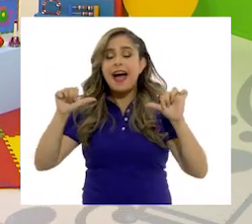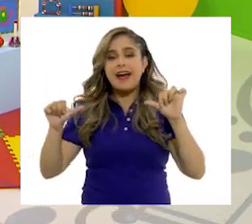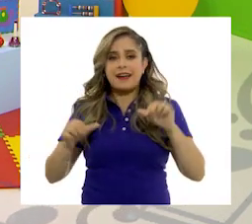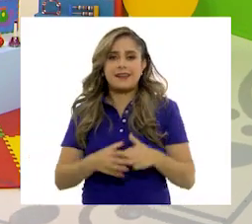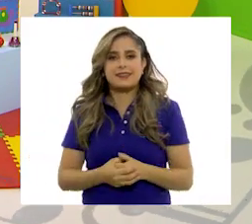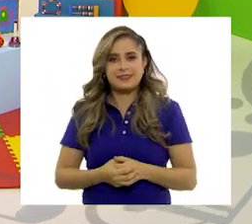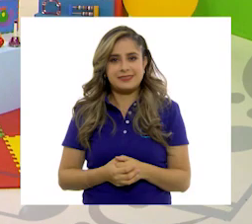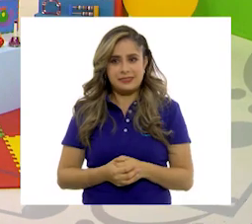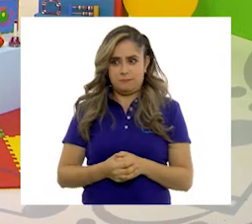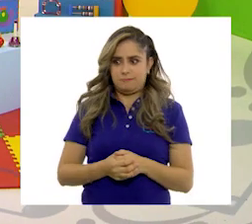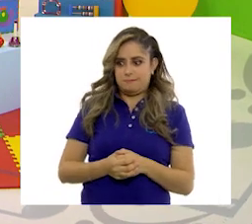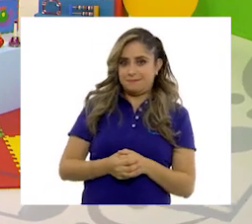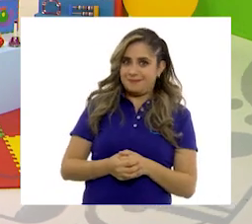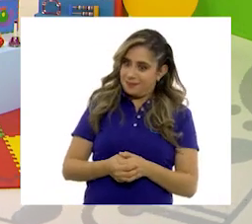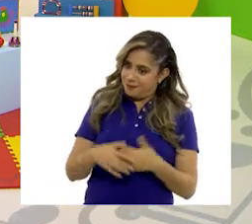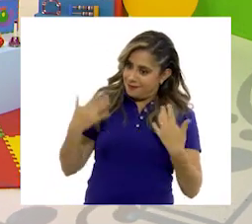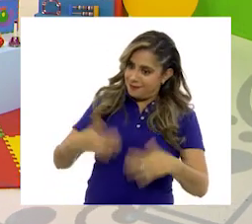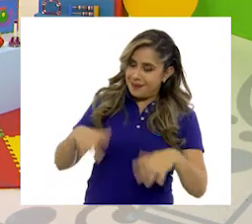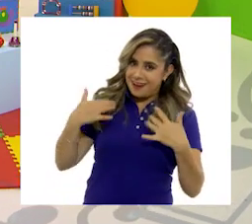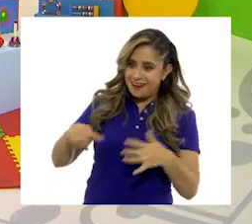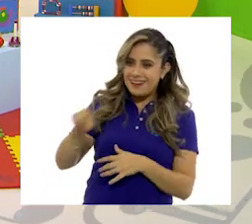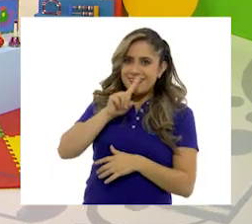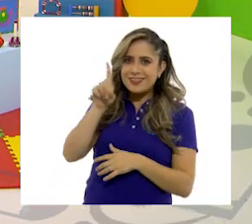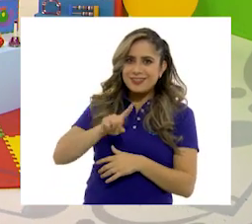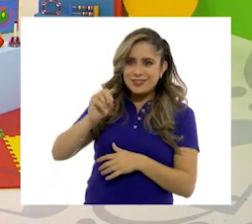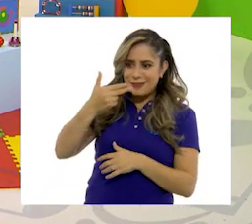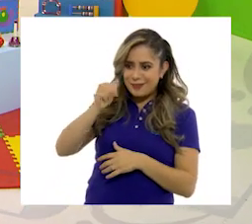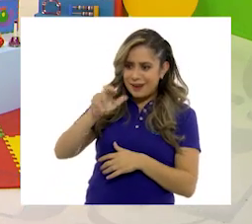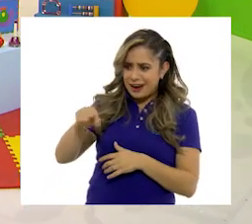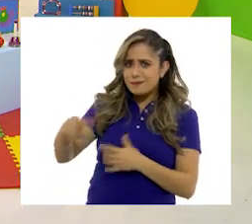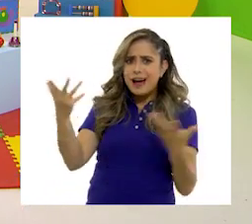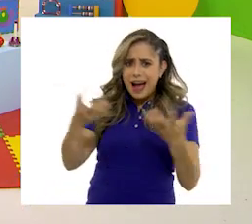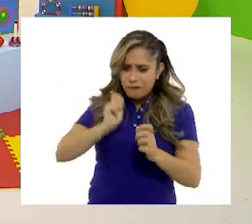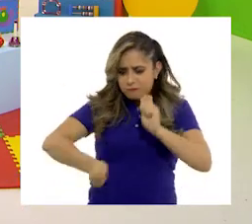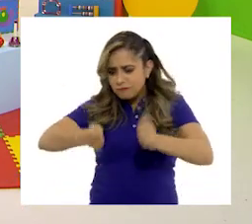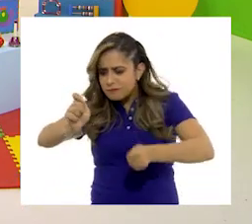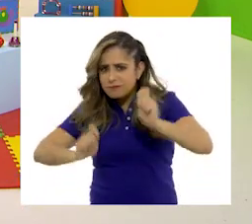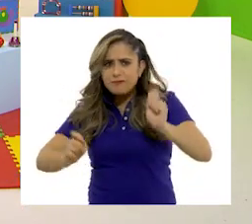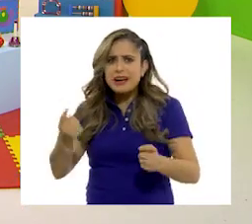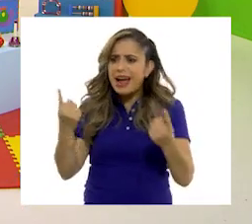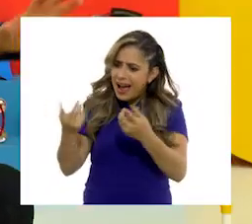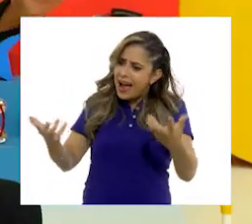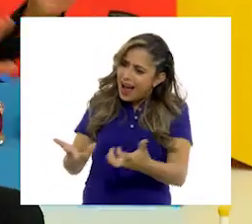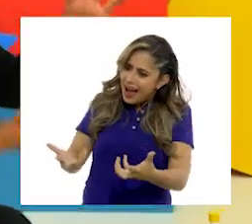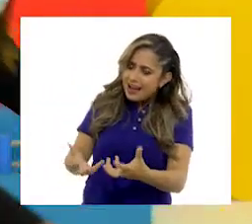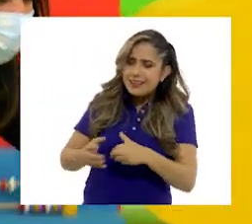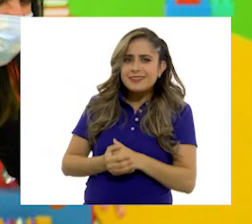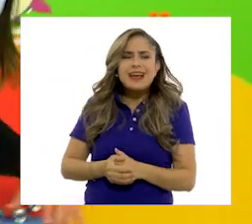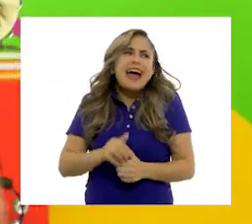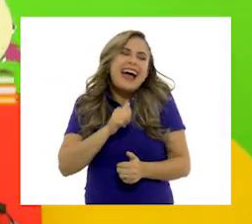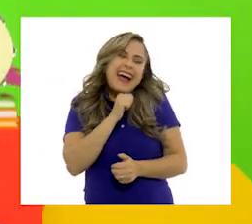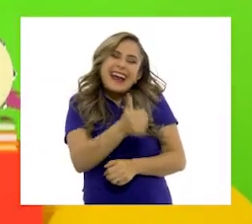¡Yeah! ¡Guau, Sohar! ¿Qué haces con estos instrumentos? ¡Ay, Ana!